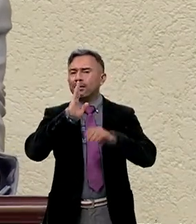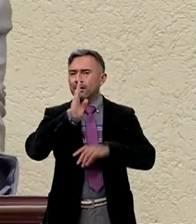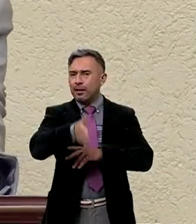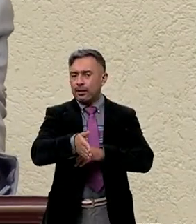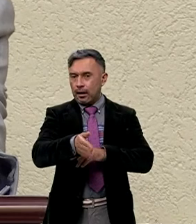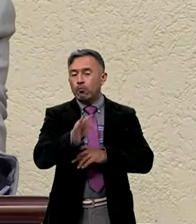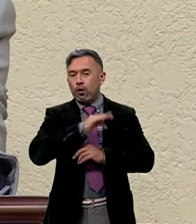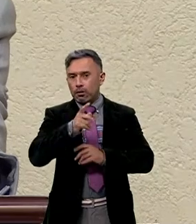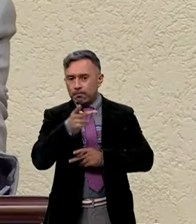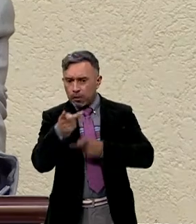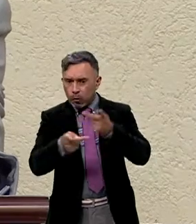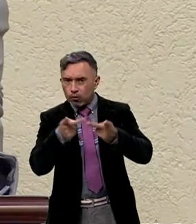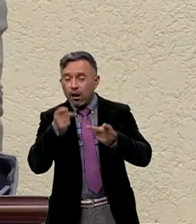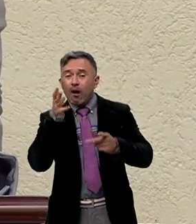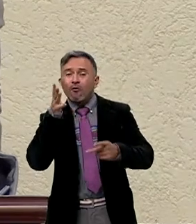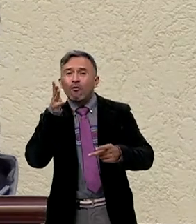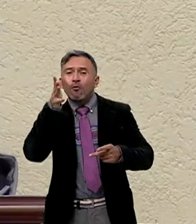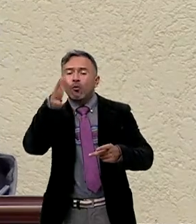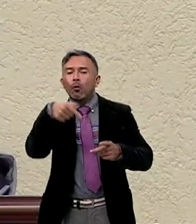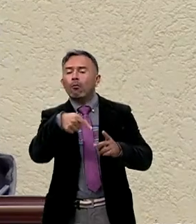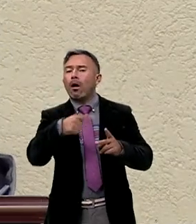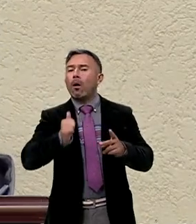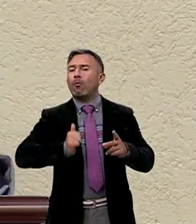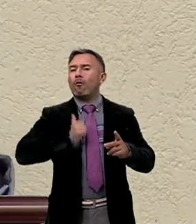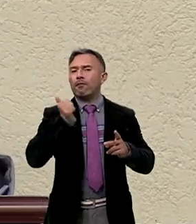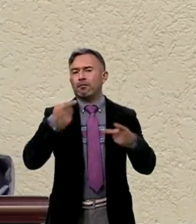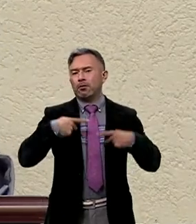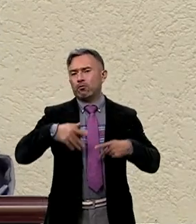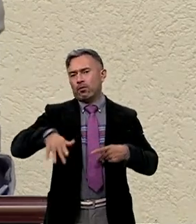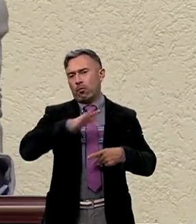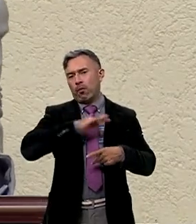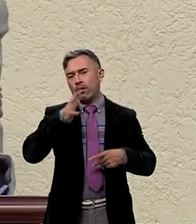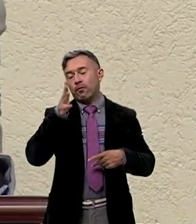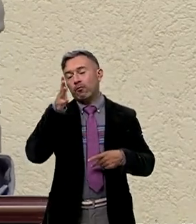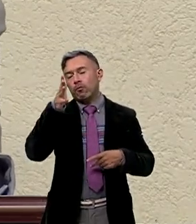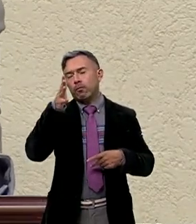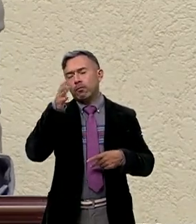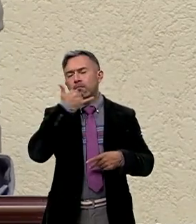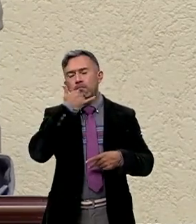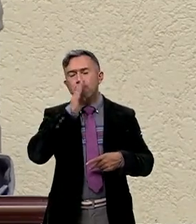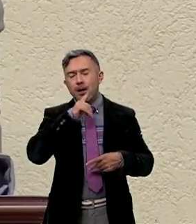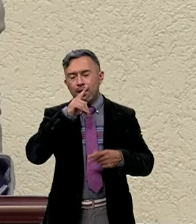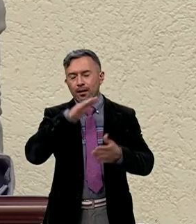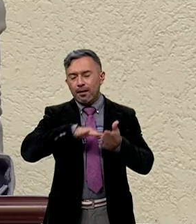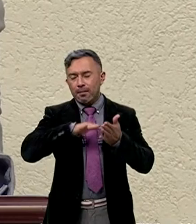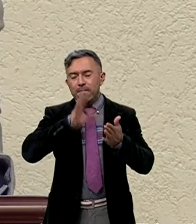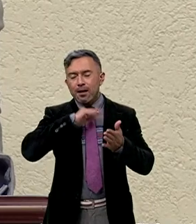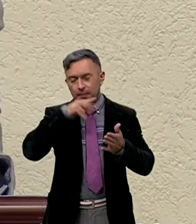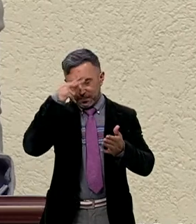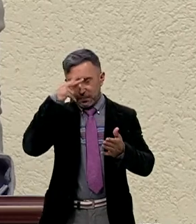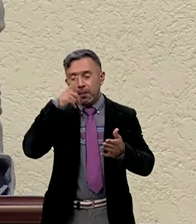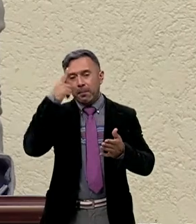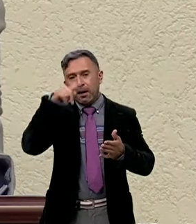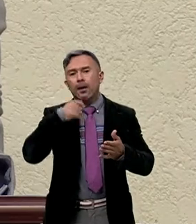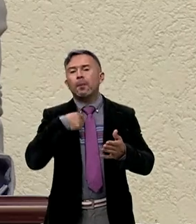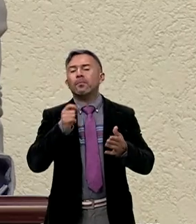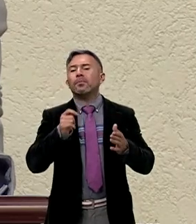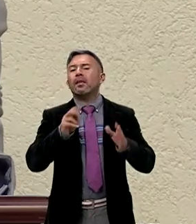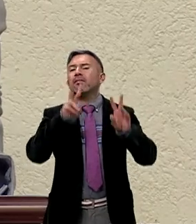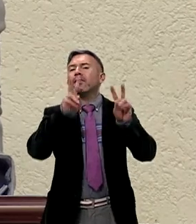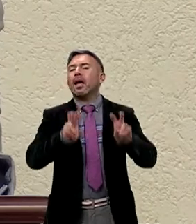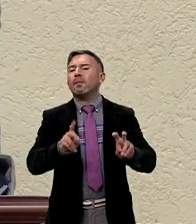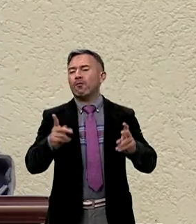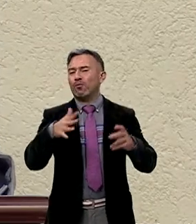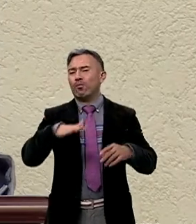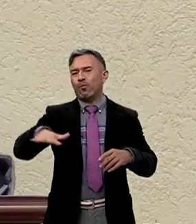poderosa de la sociedad para participar en los organismos en las decisiones el perdón en las en los asuntos públicos a nombre